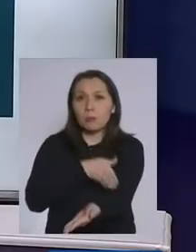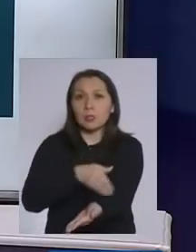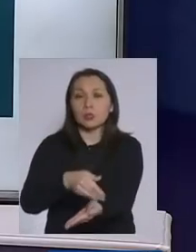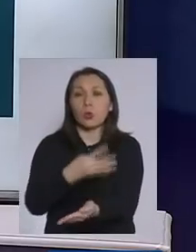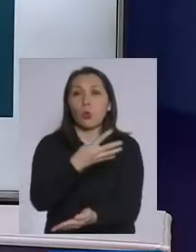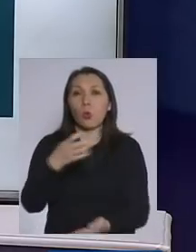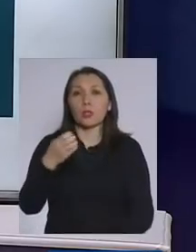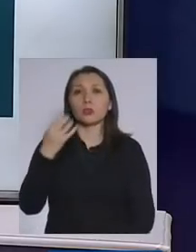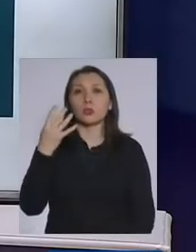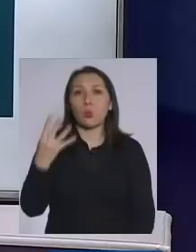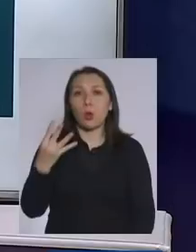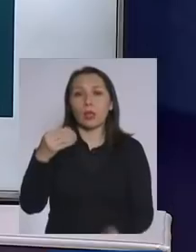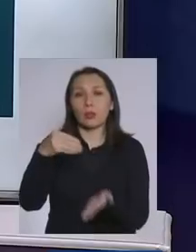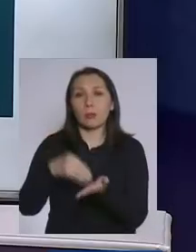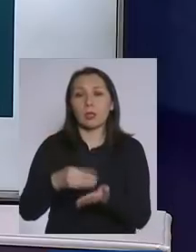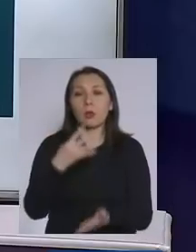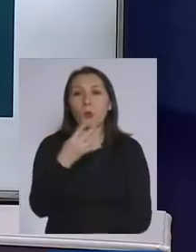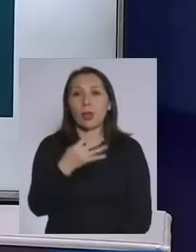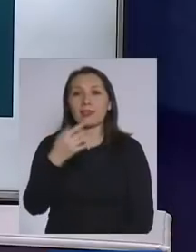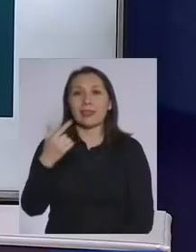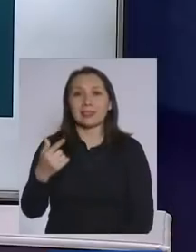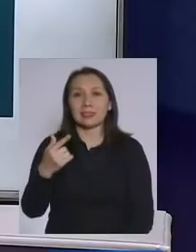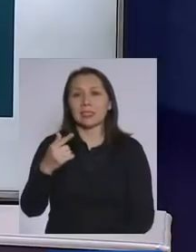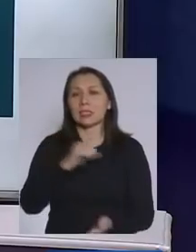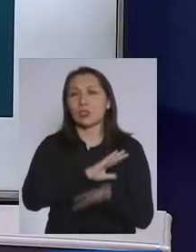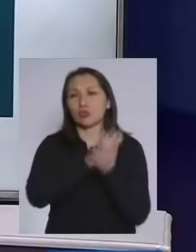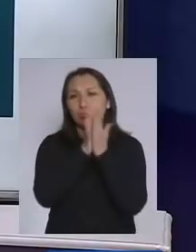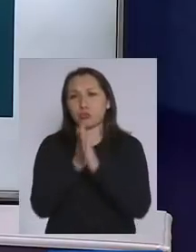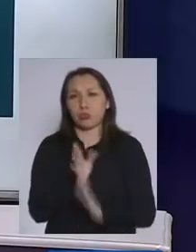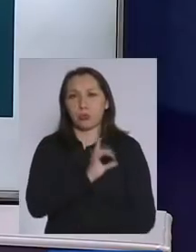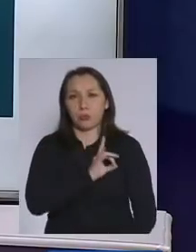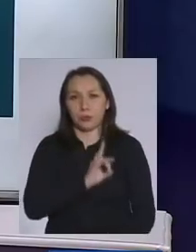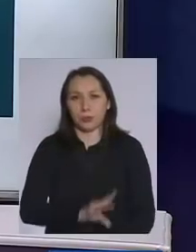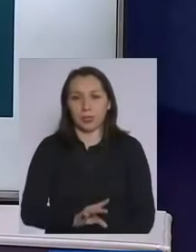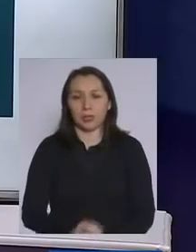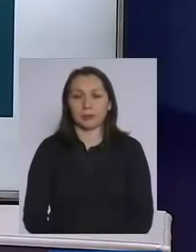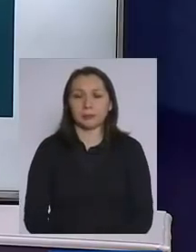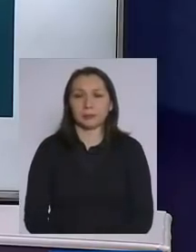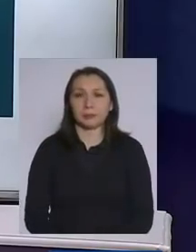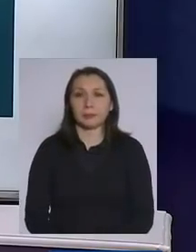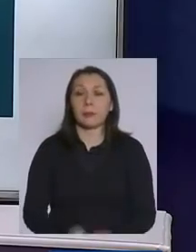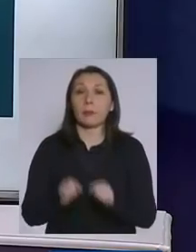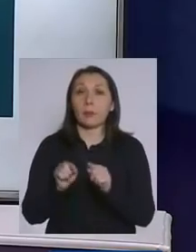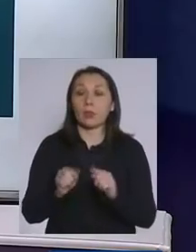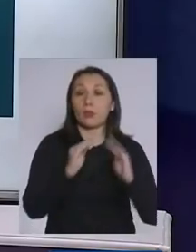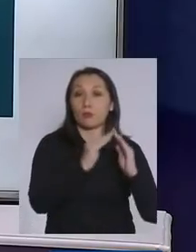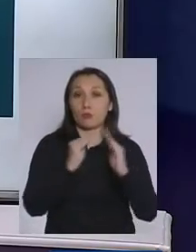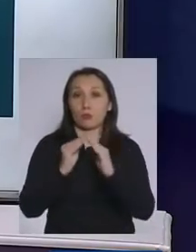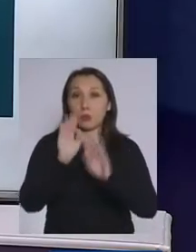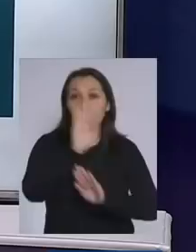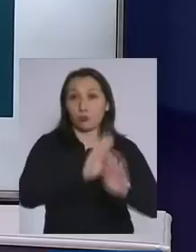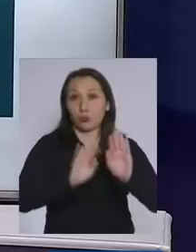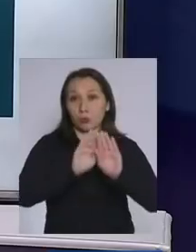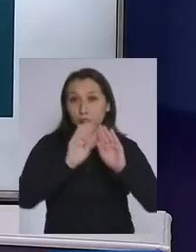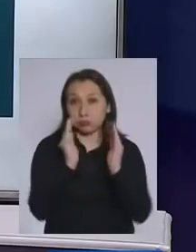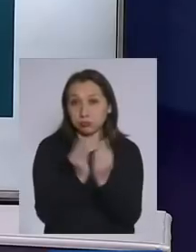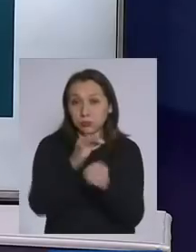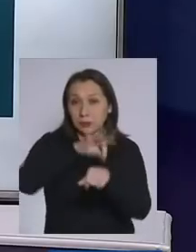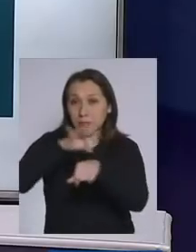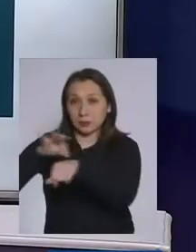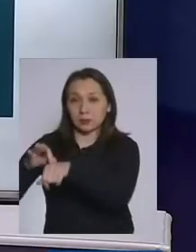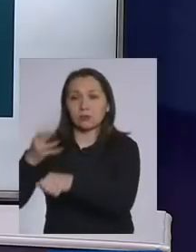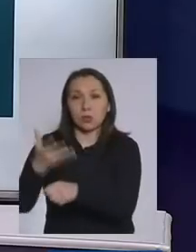1.404.047 a nivel país. Sobre las residencias sanitarias, ya disponemos